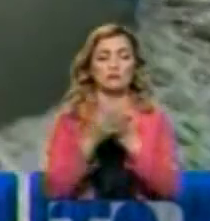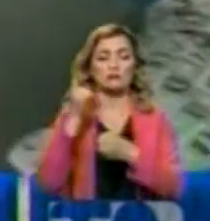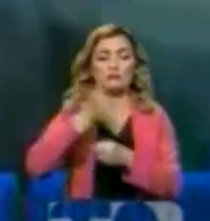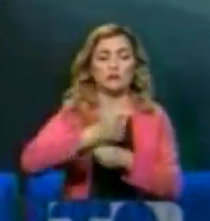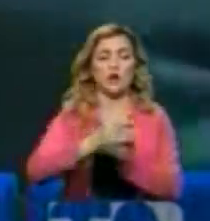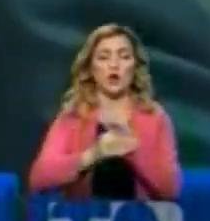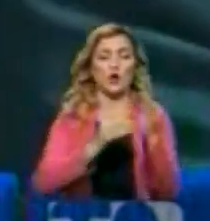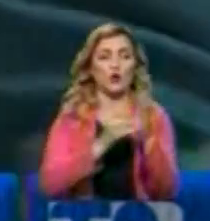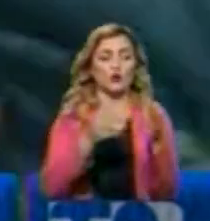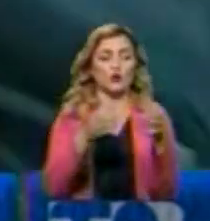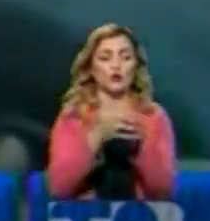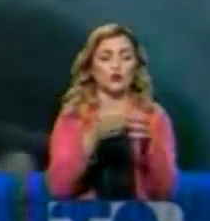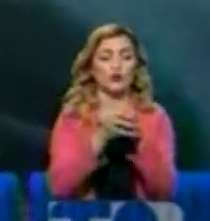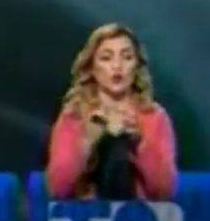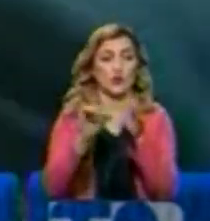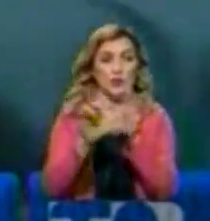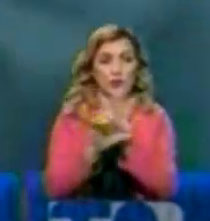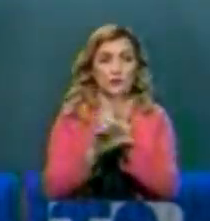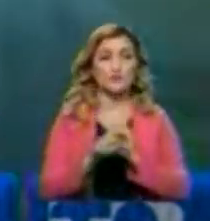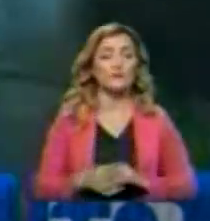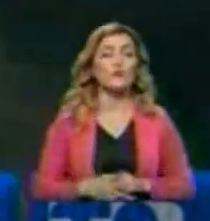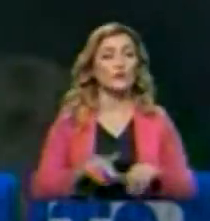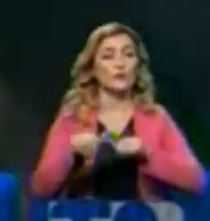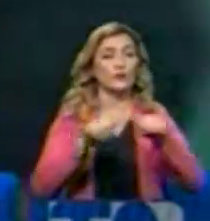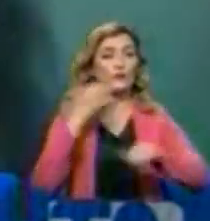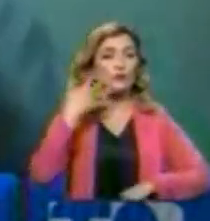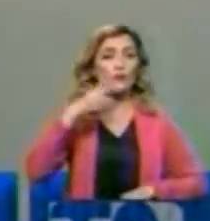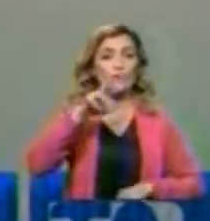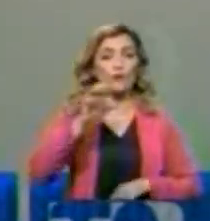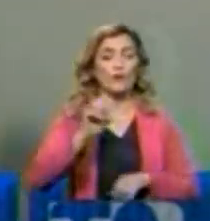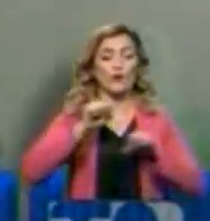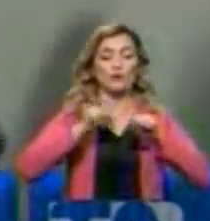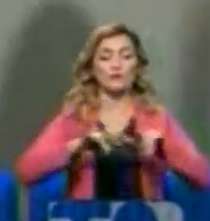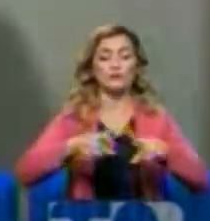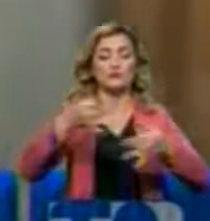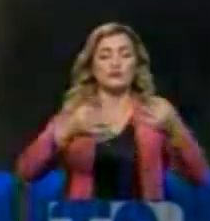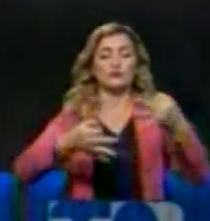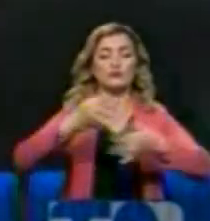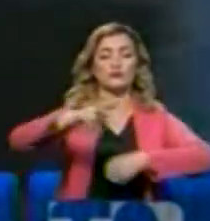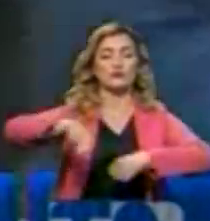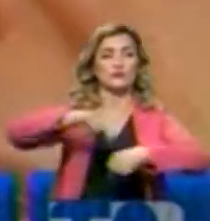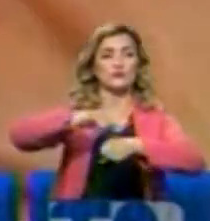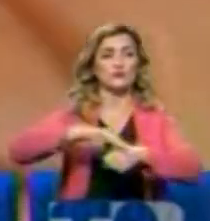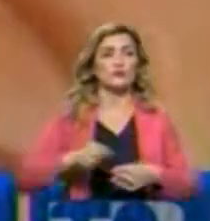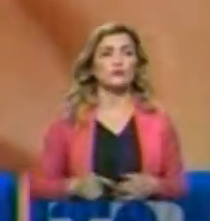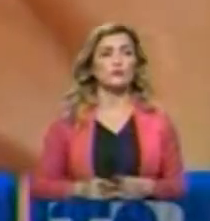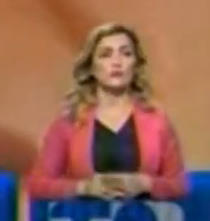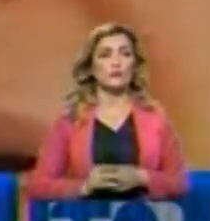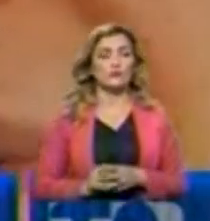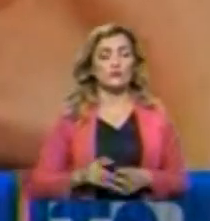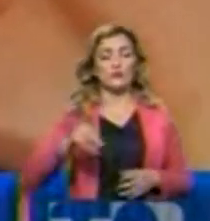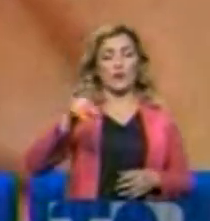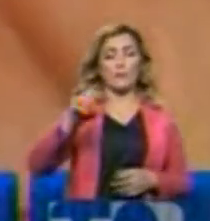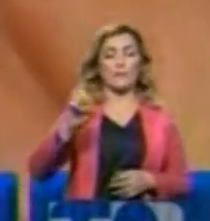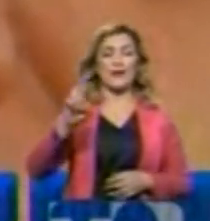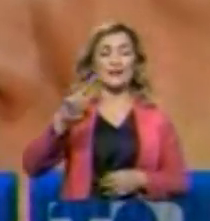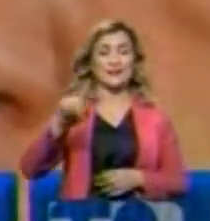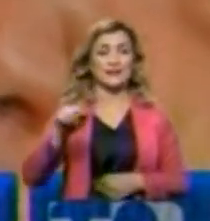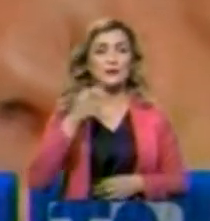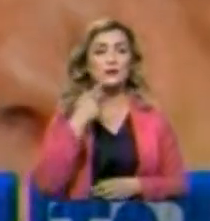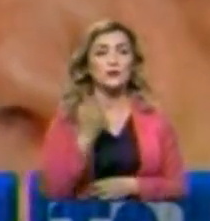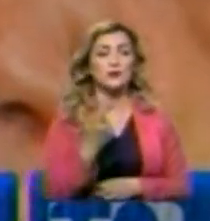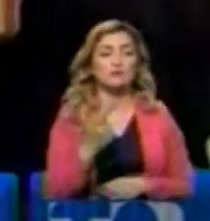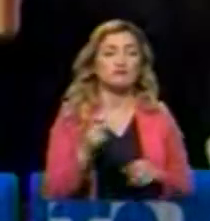su contra por asociación ilícita. Se tramitará el 30 de septiembre en la Corte Nacional de Justicia. Hernán Pérez Luz cree que será